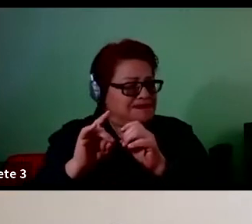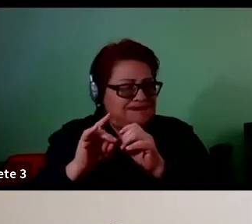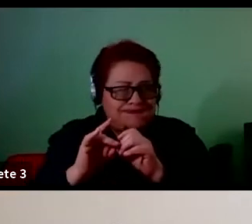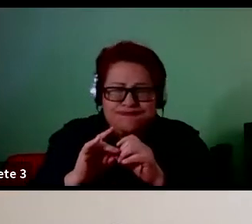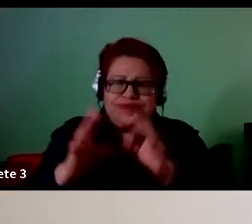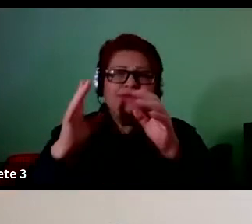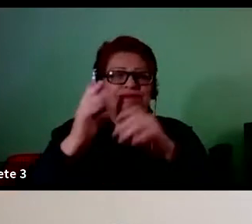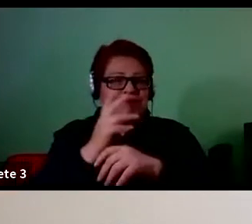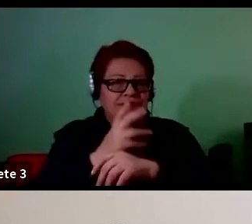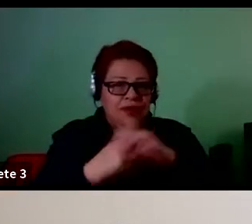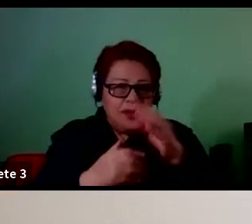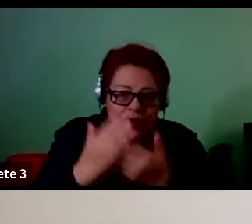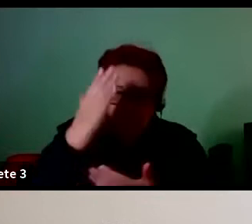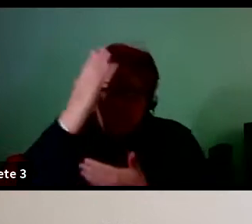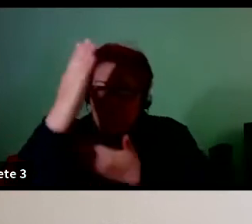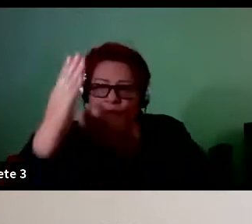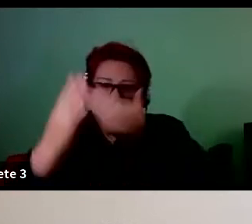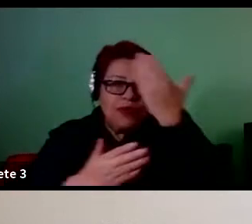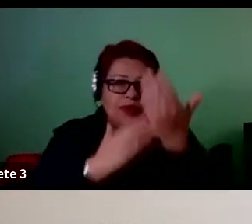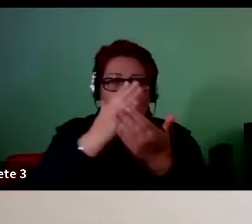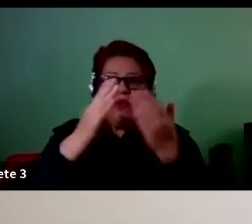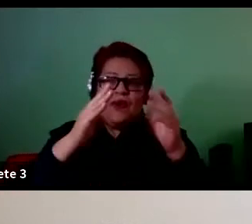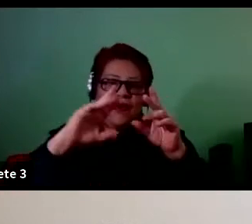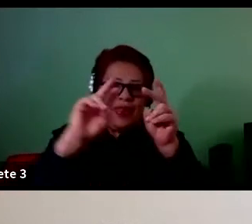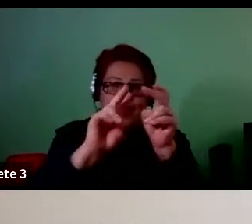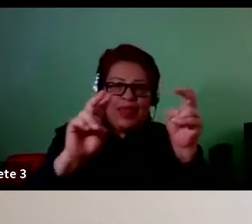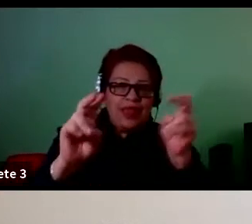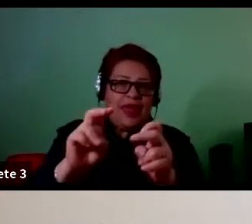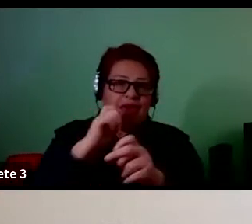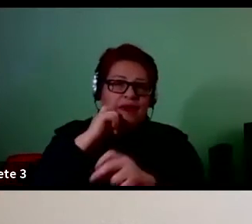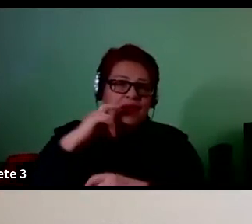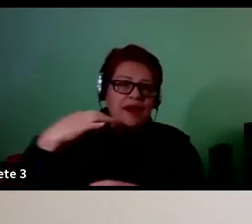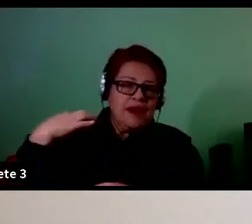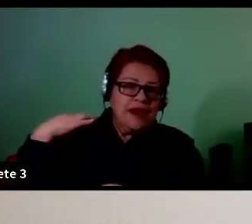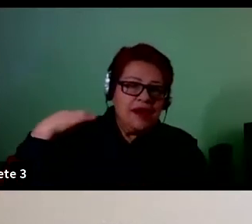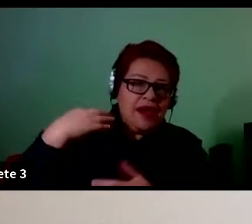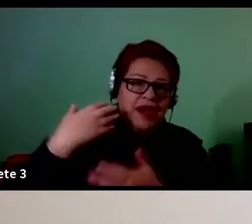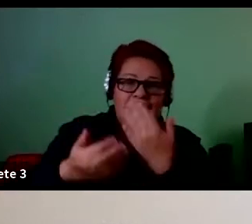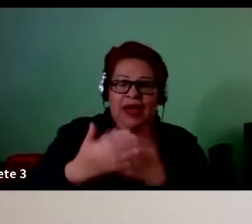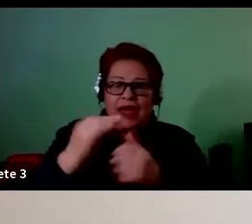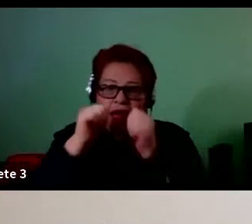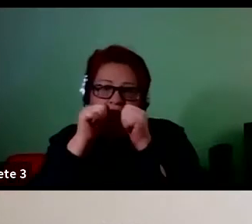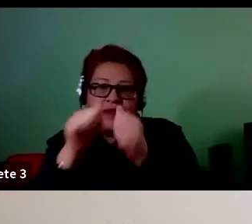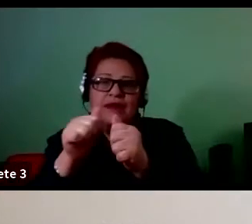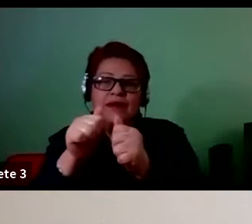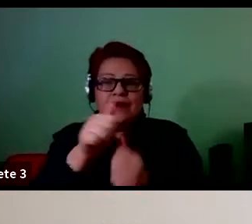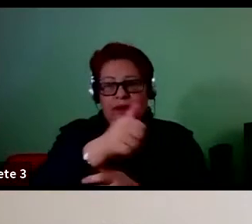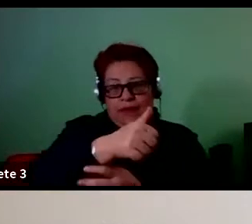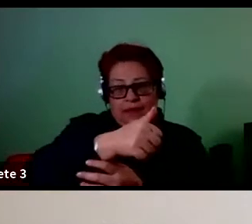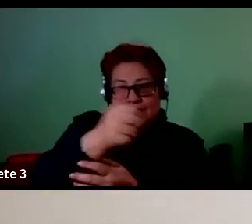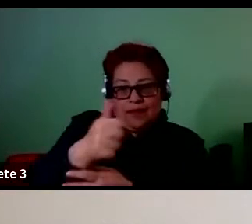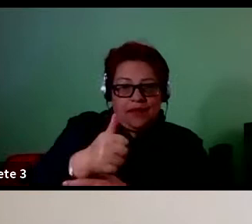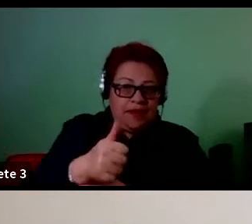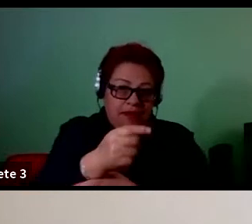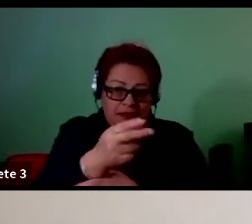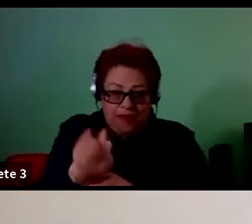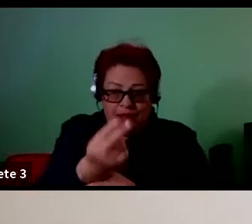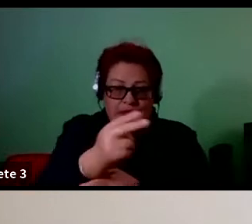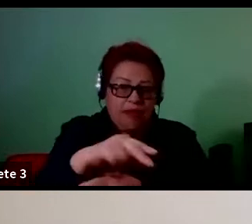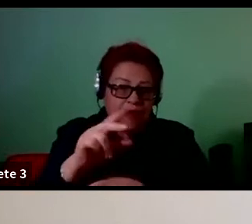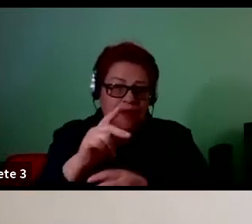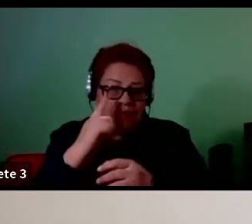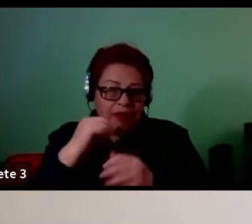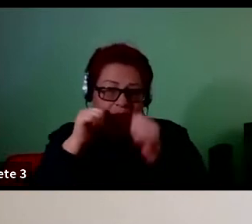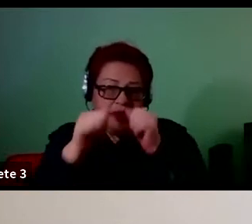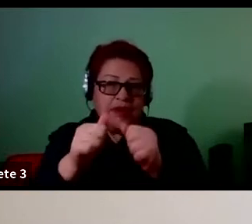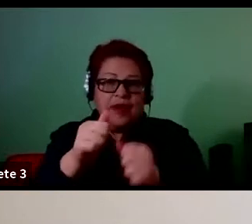extraordinarias, estudiosas del tema, que cuando las atendamos y cuando cada una de ustedes les escuche, y